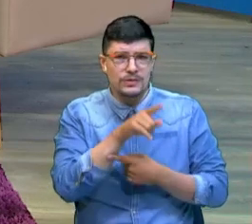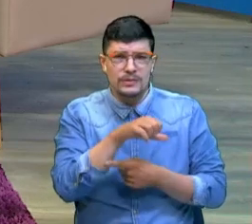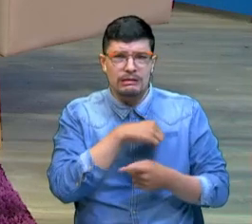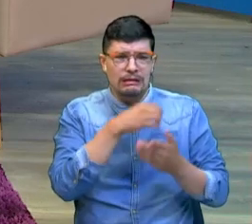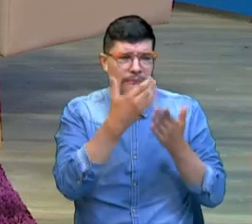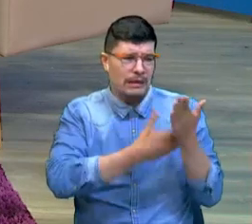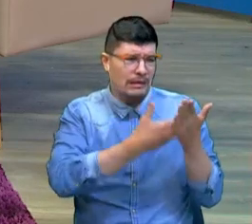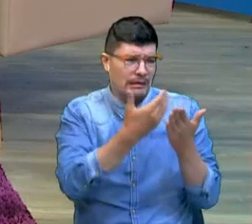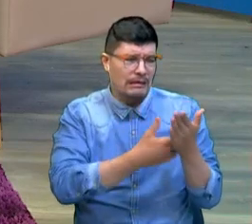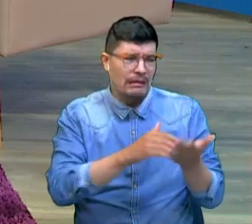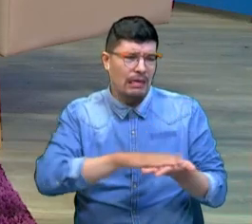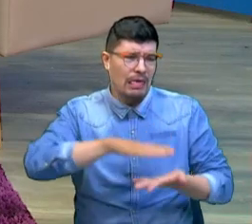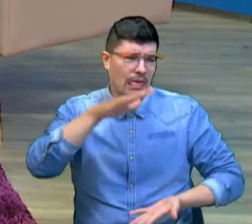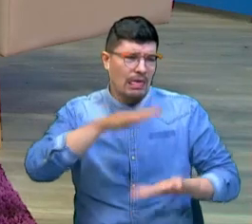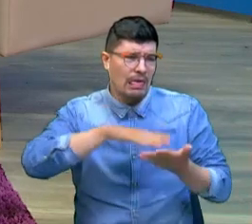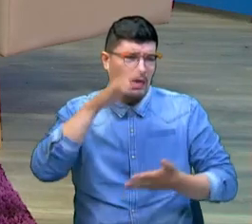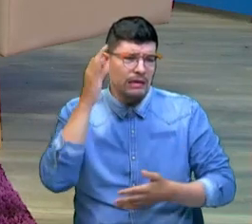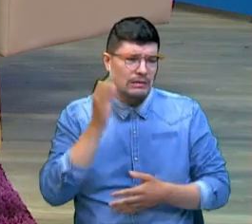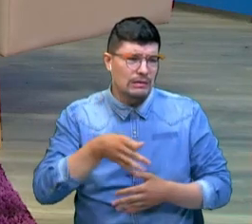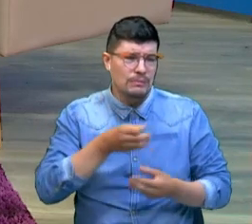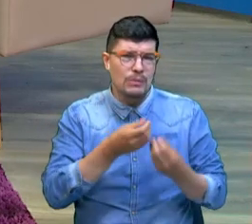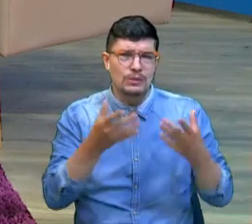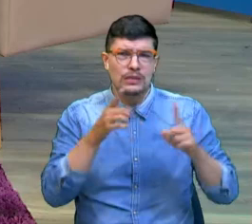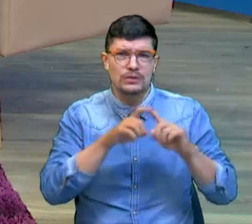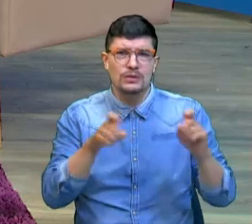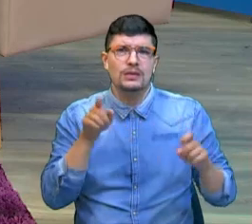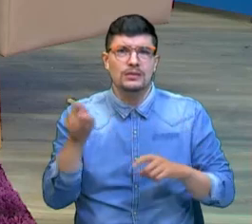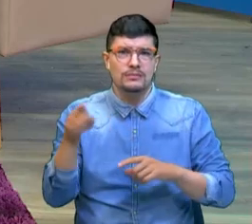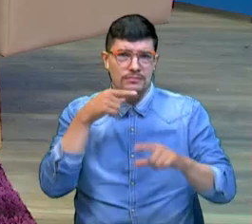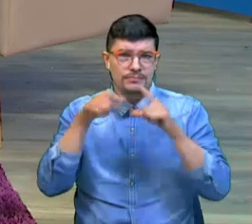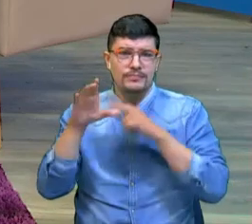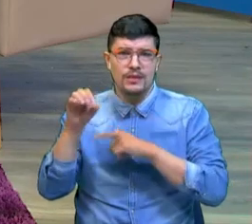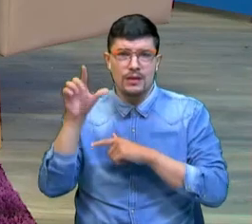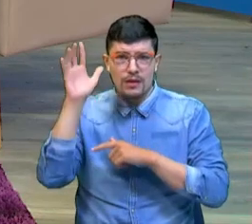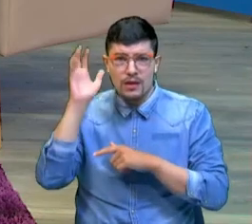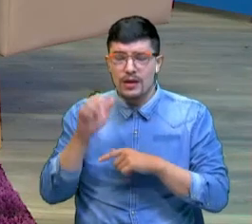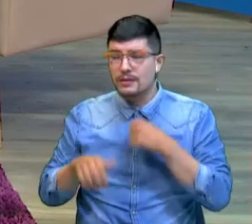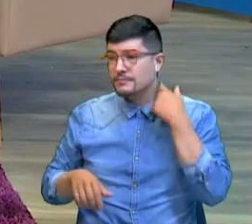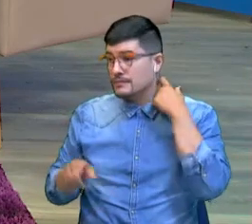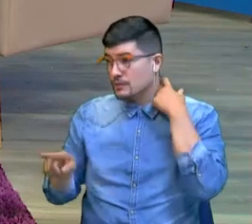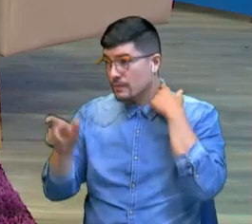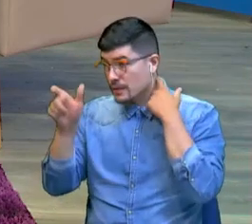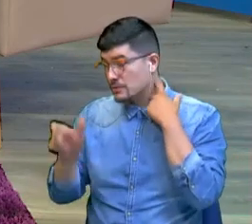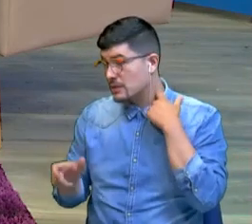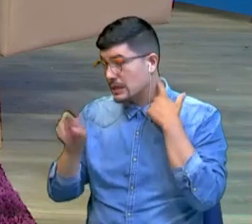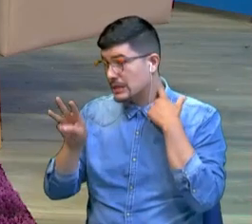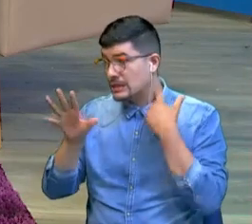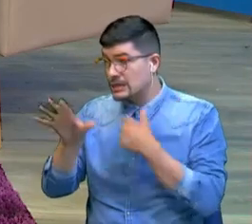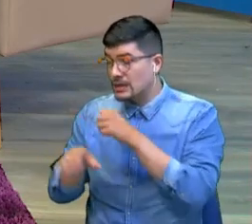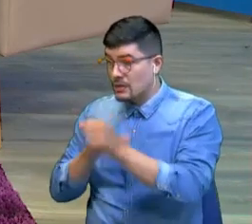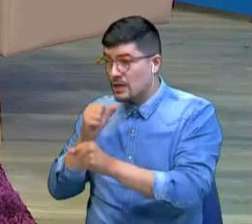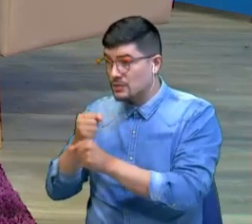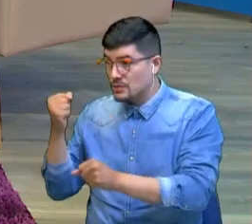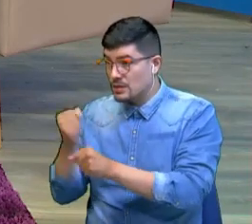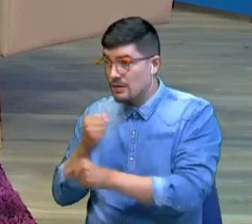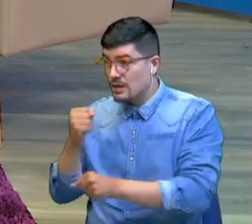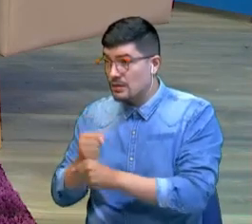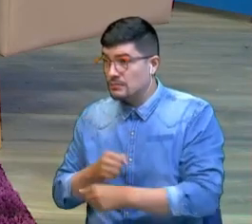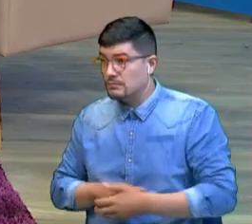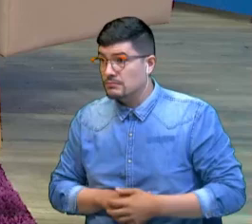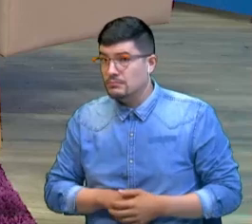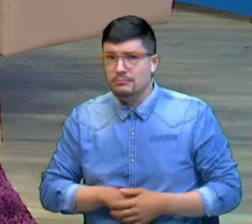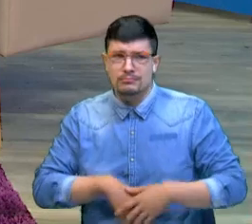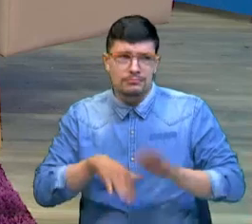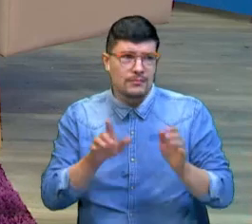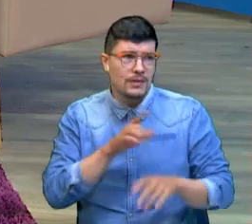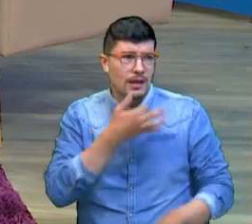aquí en la casa, pero arrecho, porque casi todos los meses vaya con pensiones. Ah, bueno, tiene 35 años de estar trabajando, abogado. Sí. No,